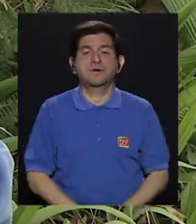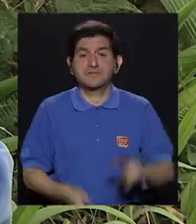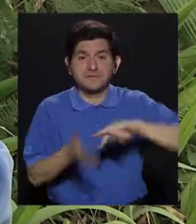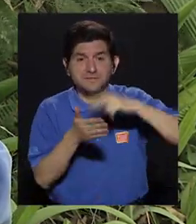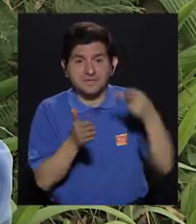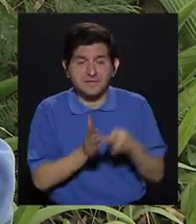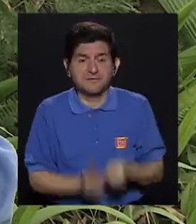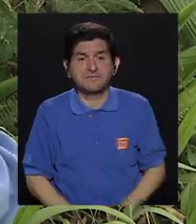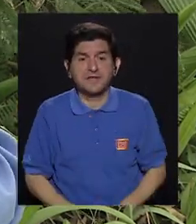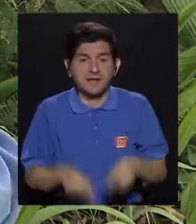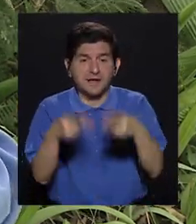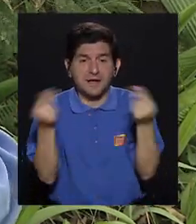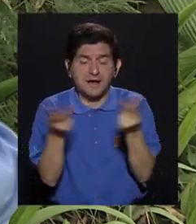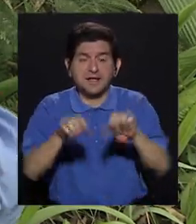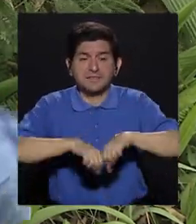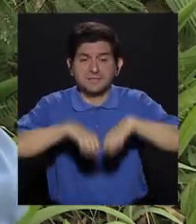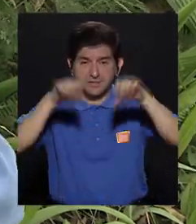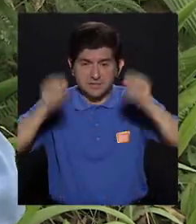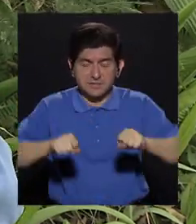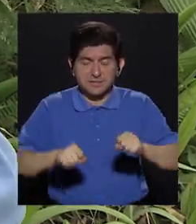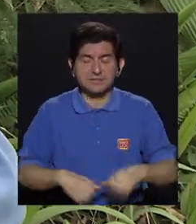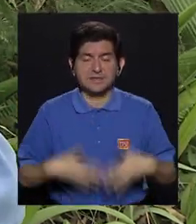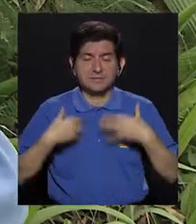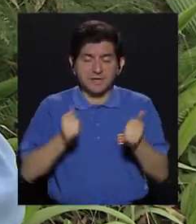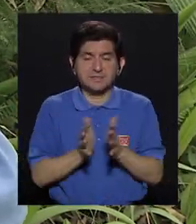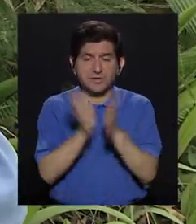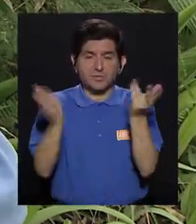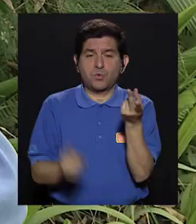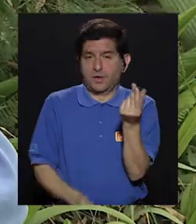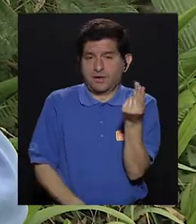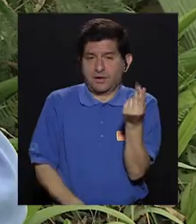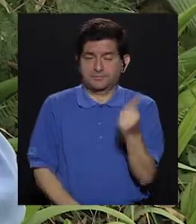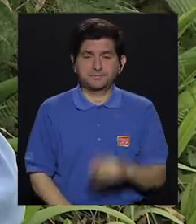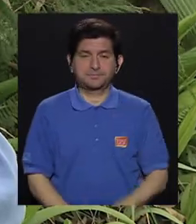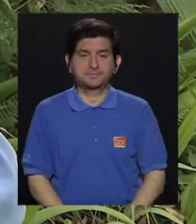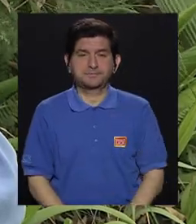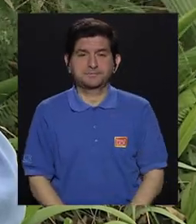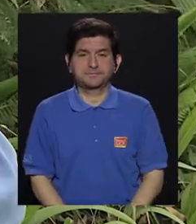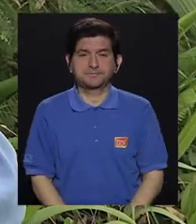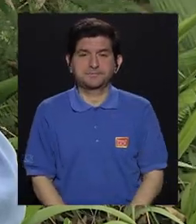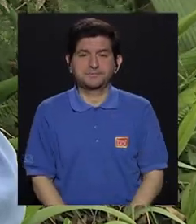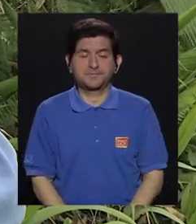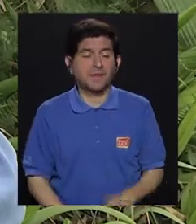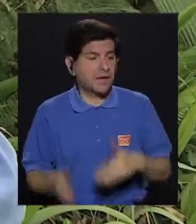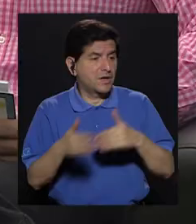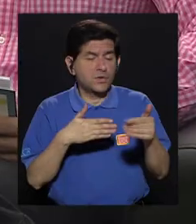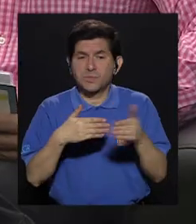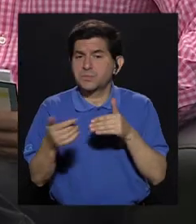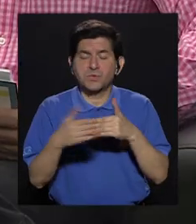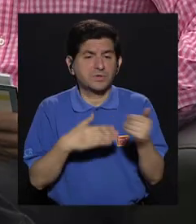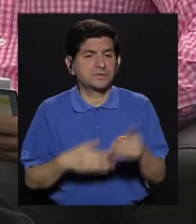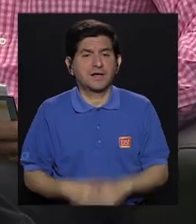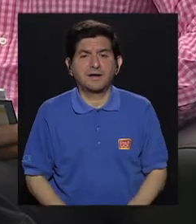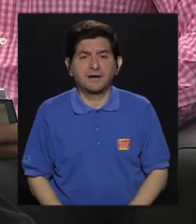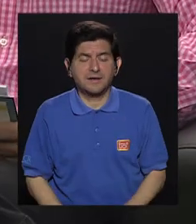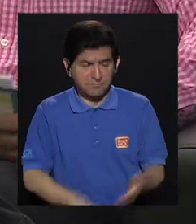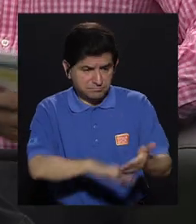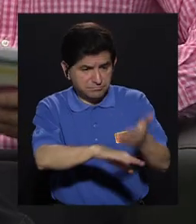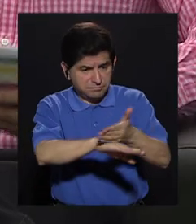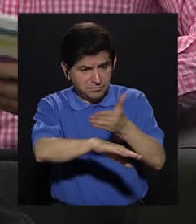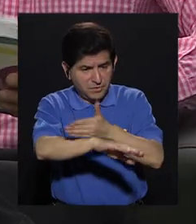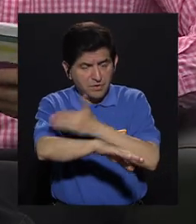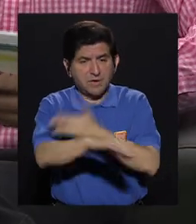consumiendo recursos de los sistemas de salud pública. Sí, y es que, pues, a pesar de que se han hecho